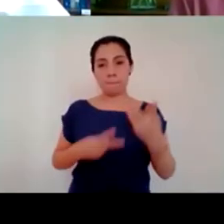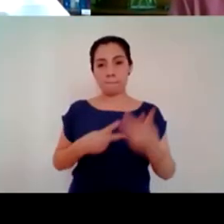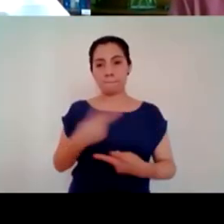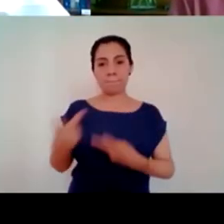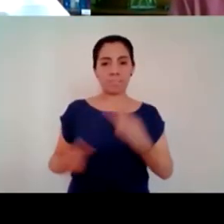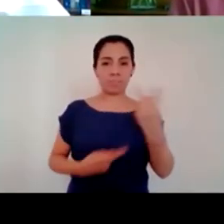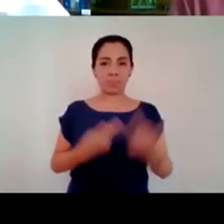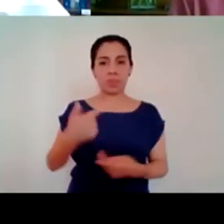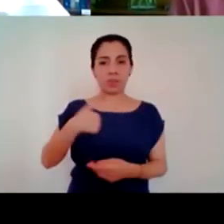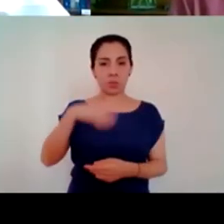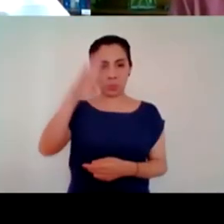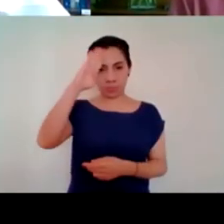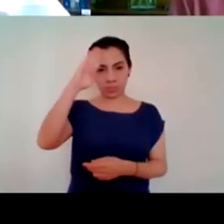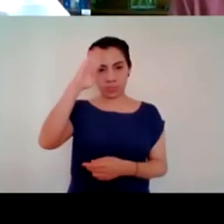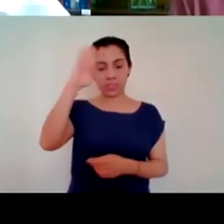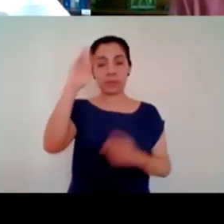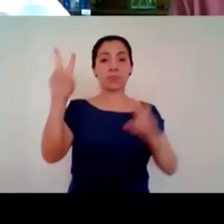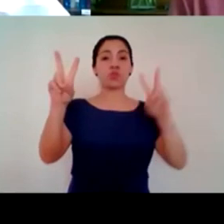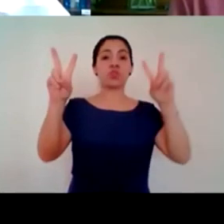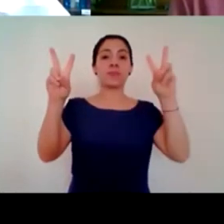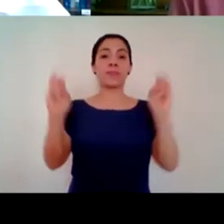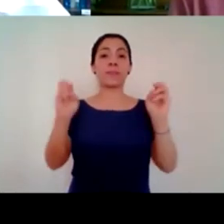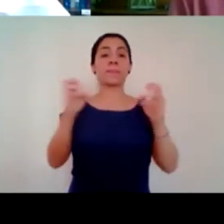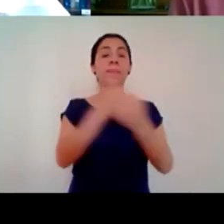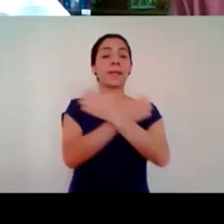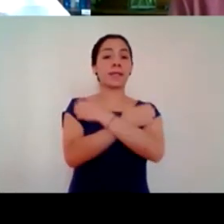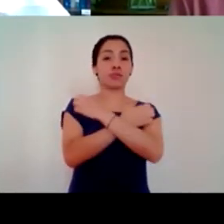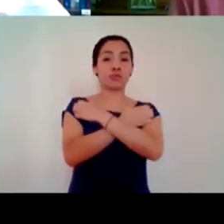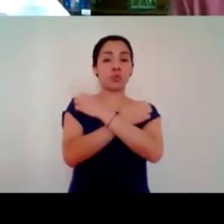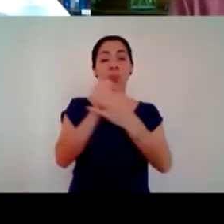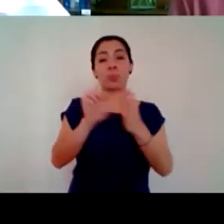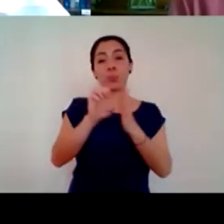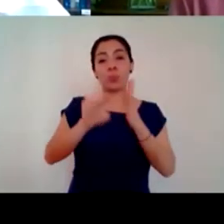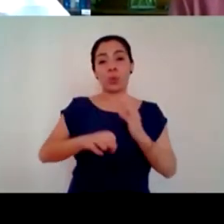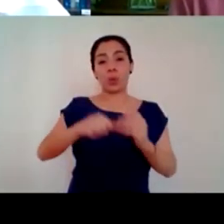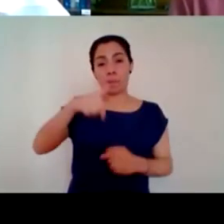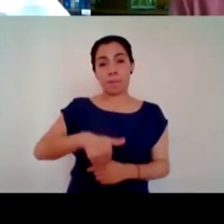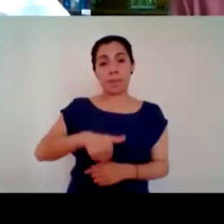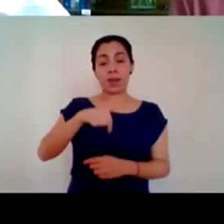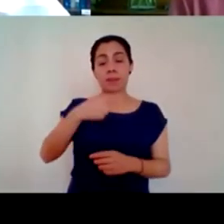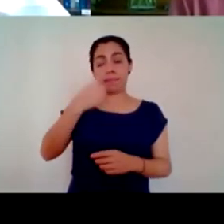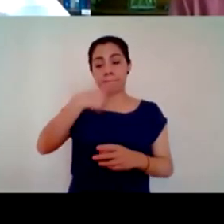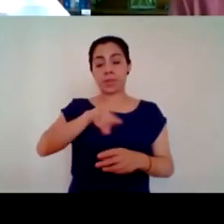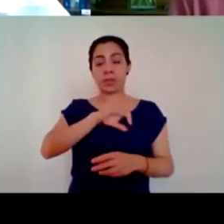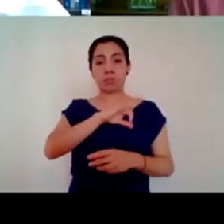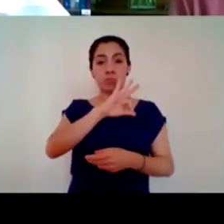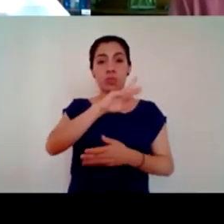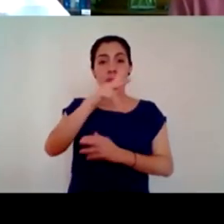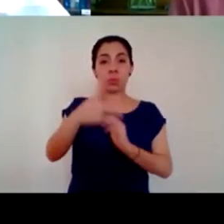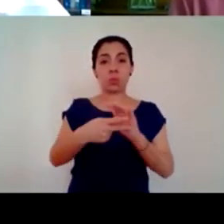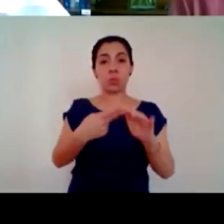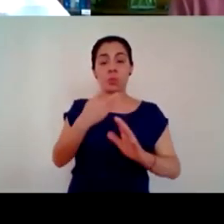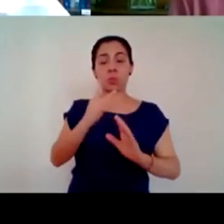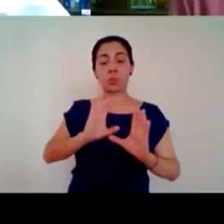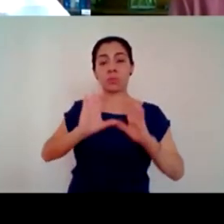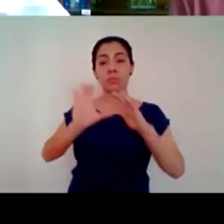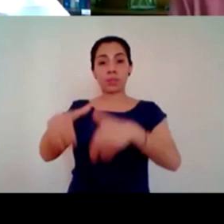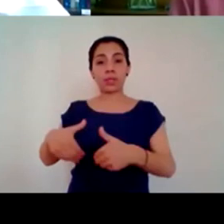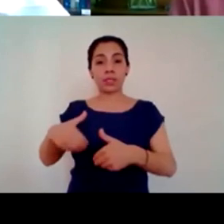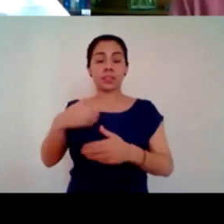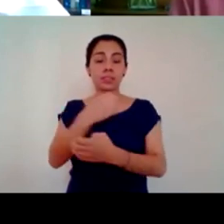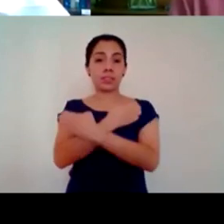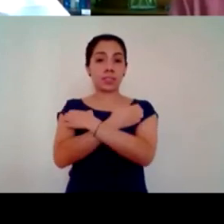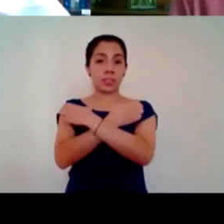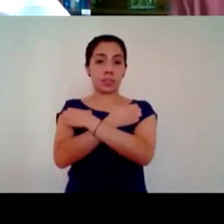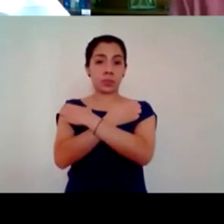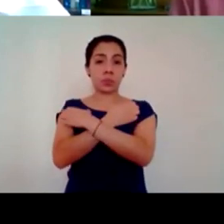el tema de educación. Hoy, por ejemplo, nuestro programa, la reinserción educativa es muy importante, ¿no? La reinserción social de los